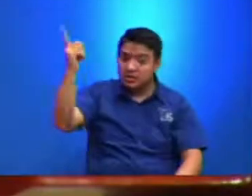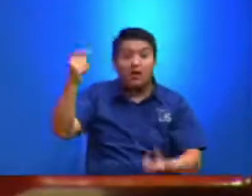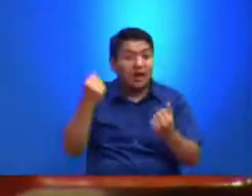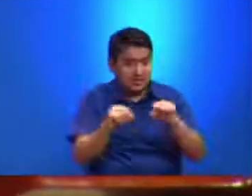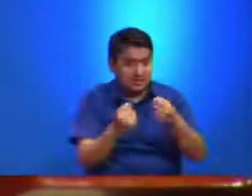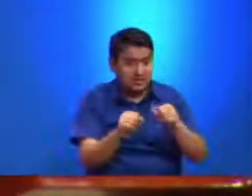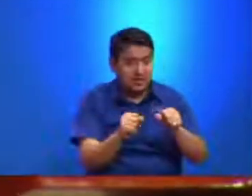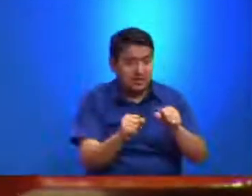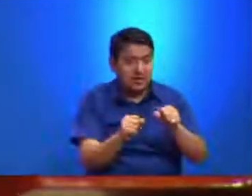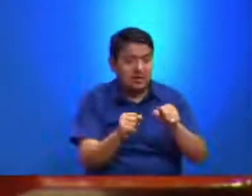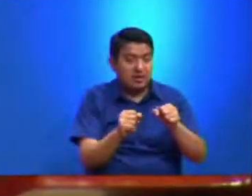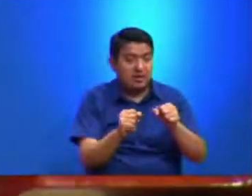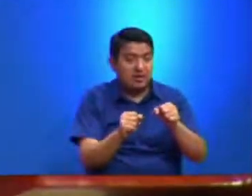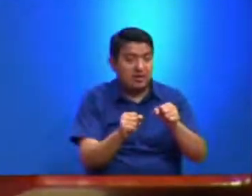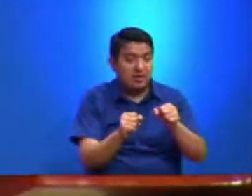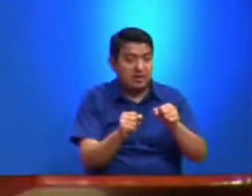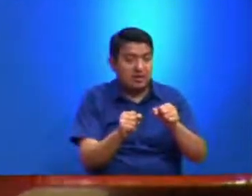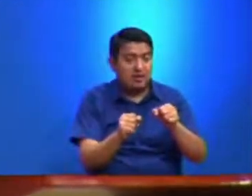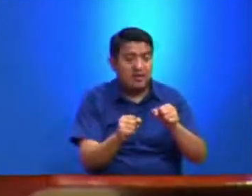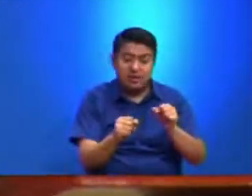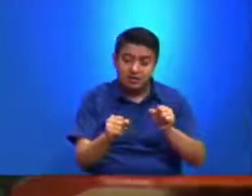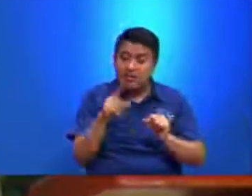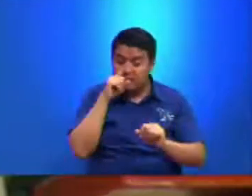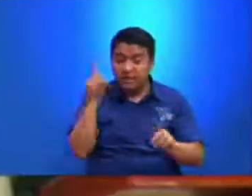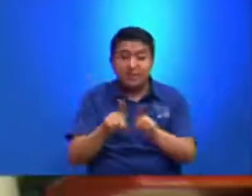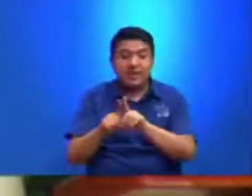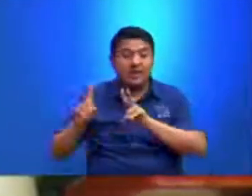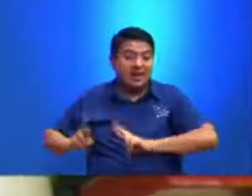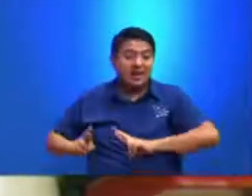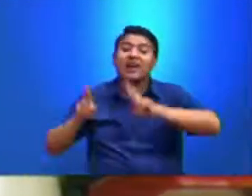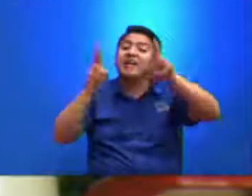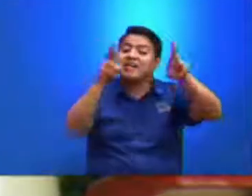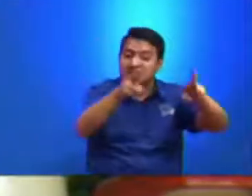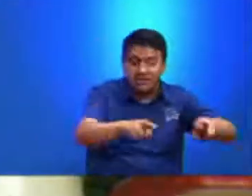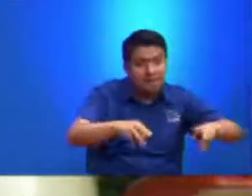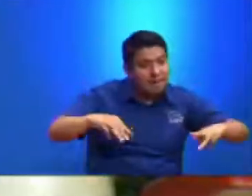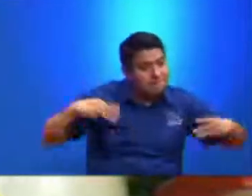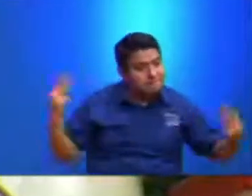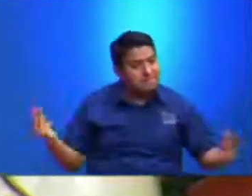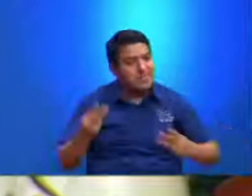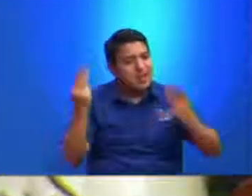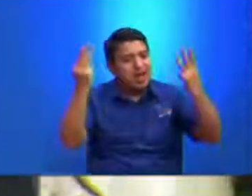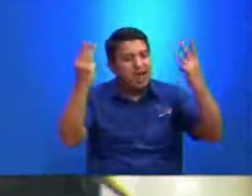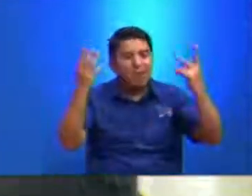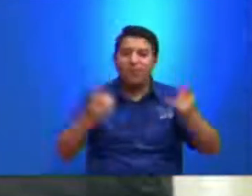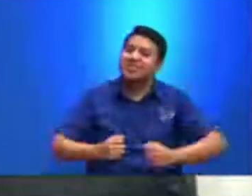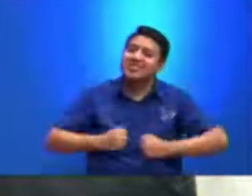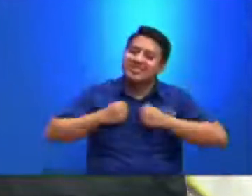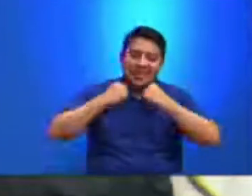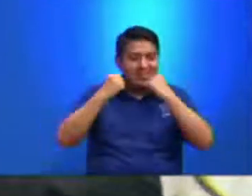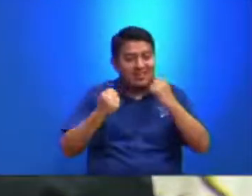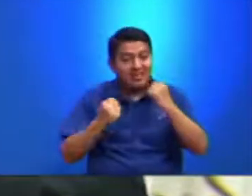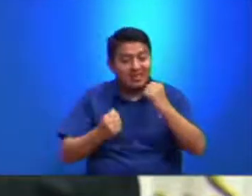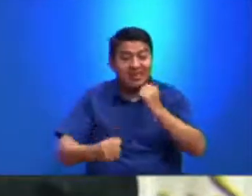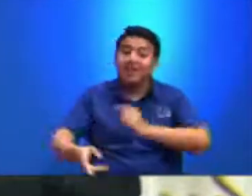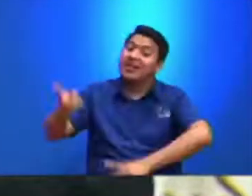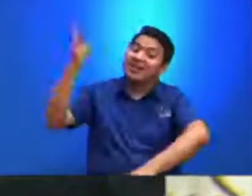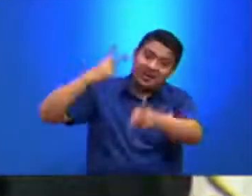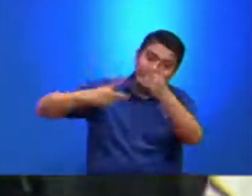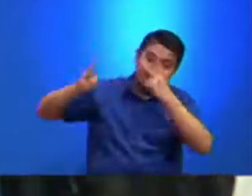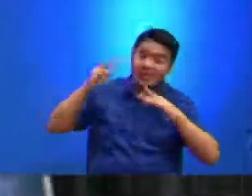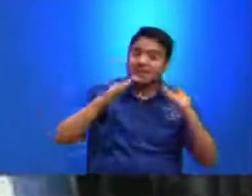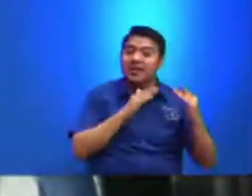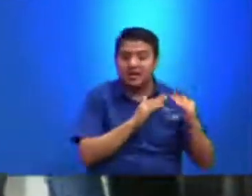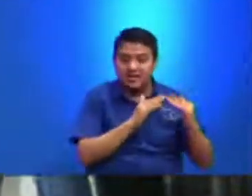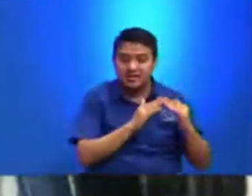madre espiritual, recibe ese milagro, recibe esa sanidad y regresa a tu casa